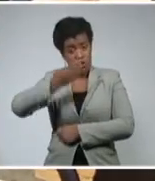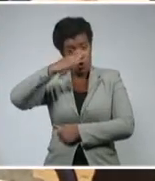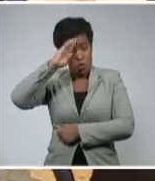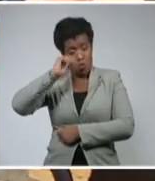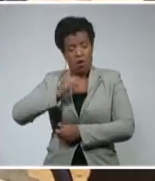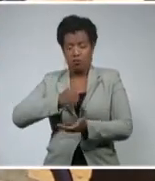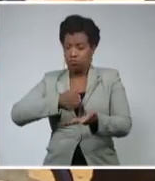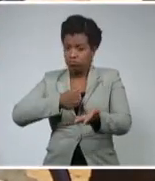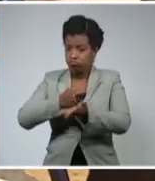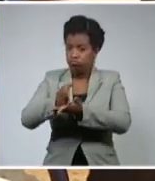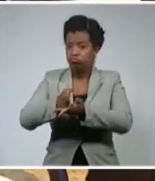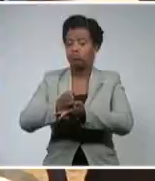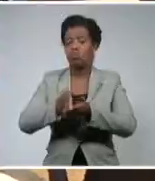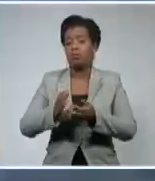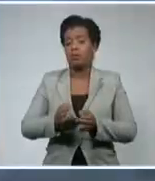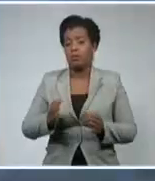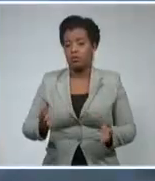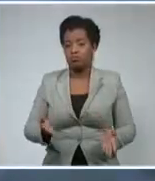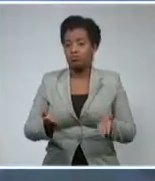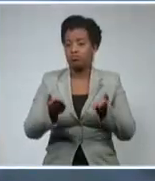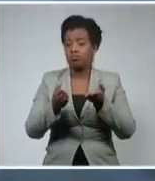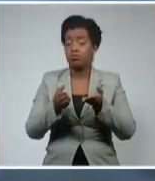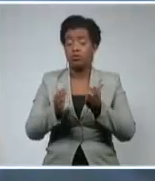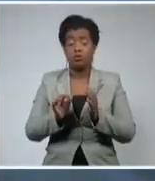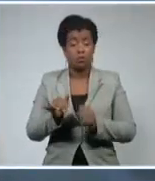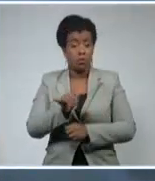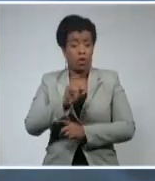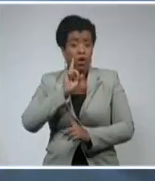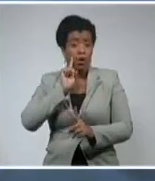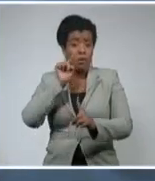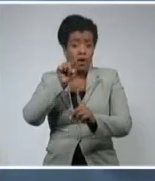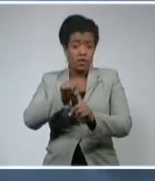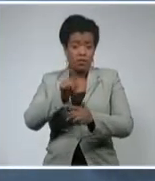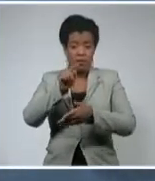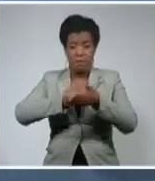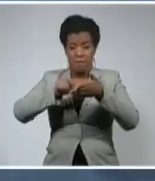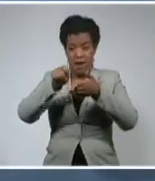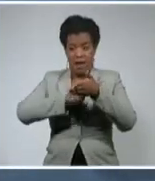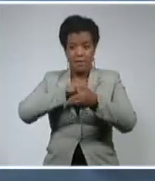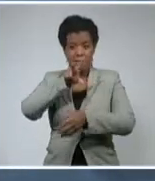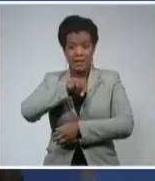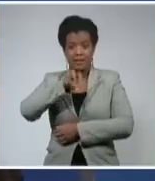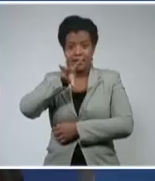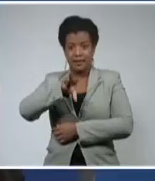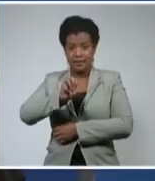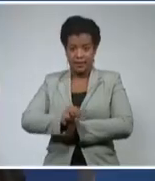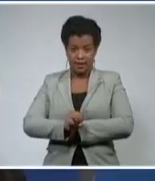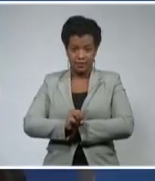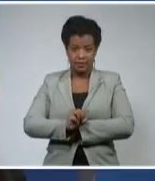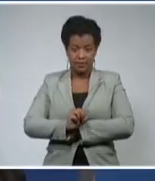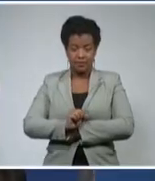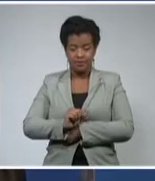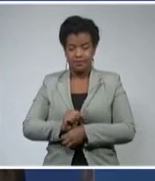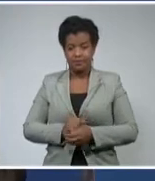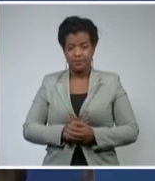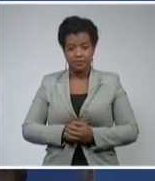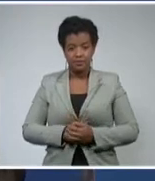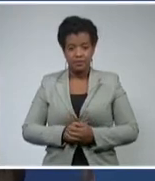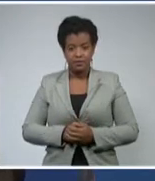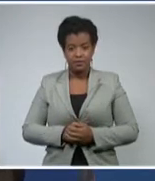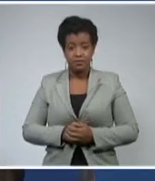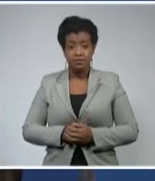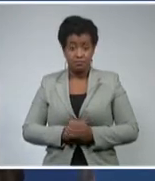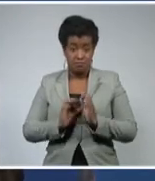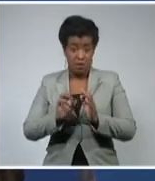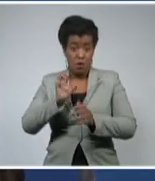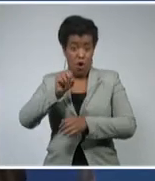al desarrollo está en plena consonancia entonces con los objetivos de la Agenda 2030 establecida por las Naciones Unidas. Esta